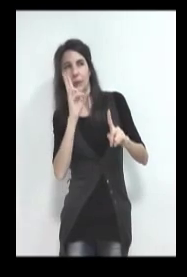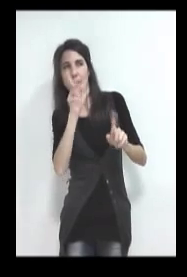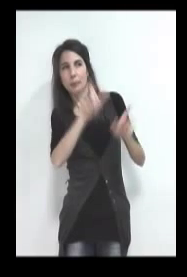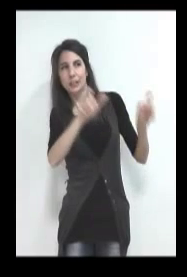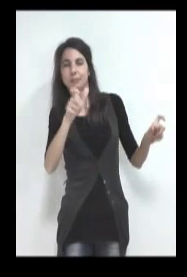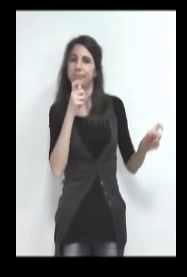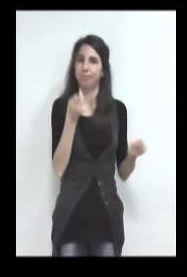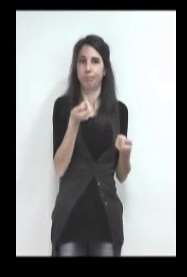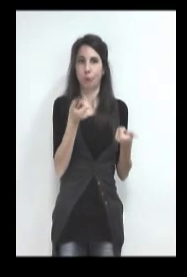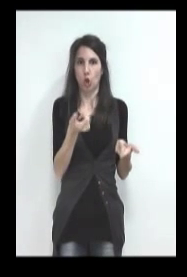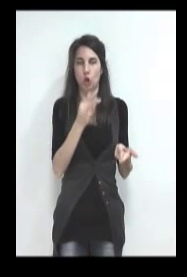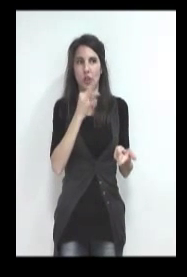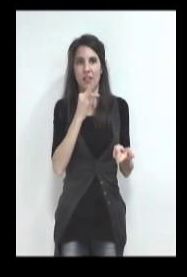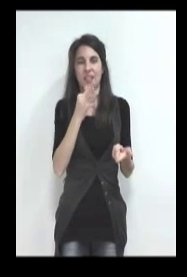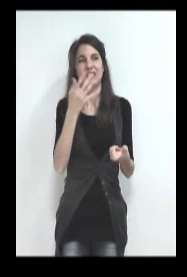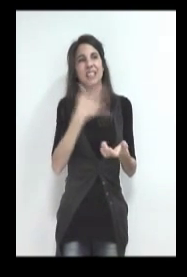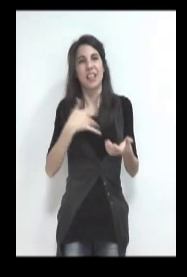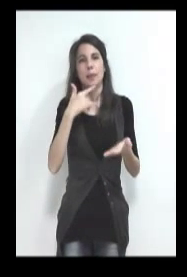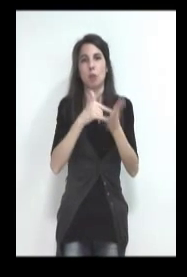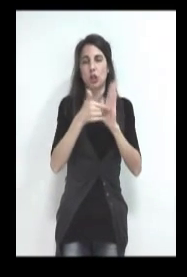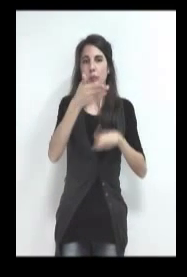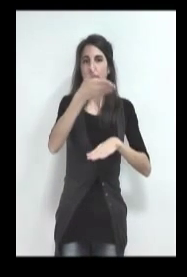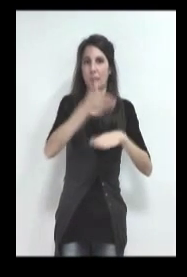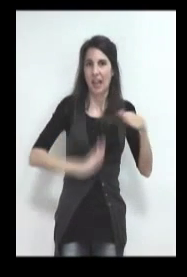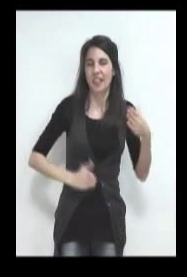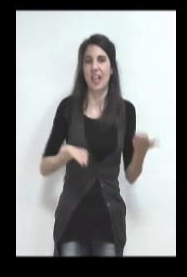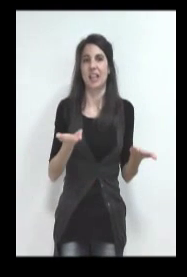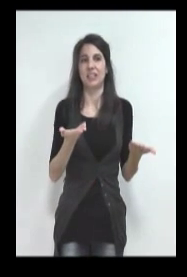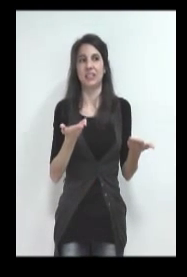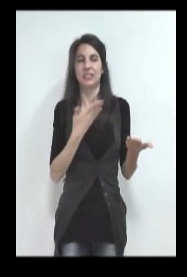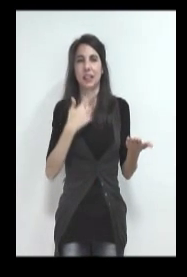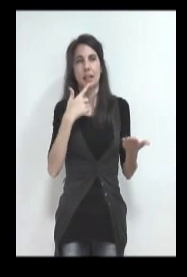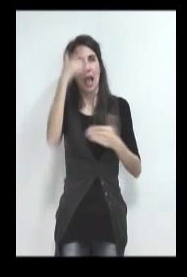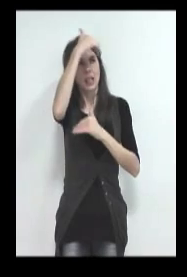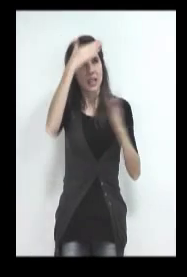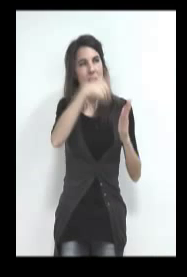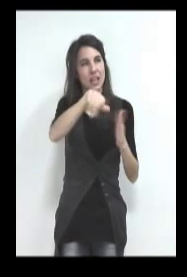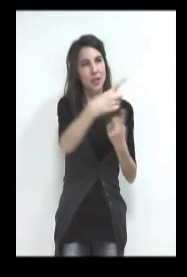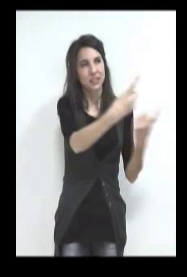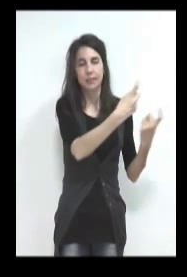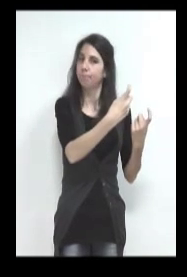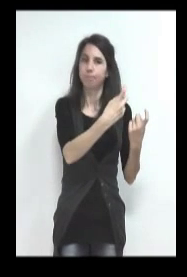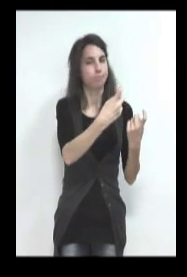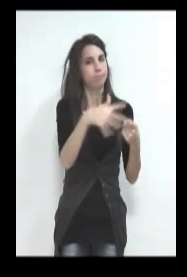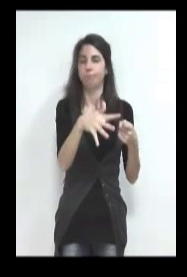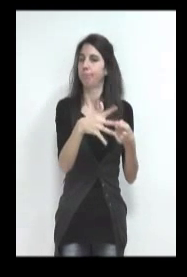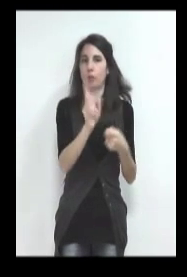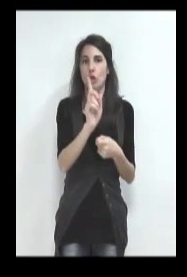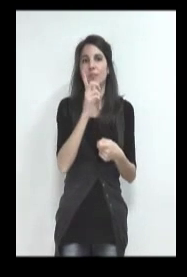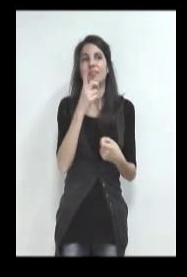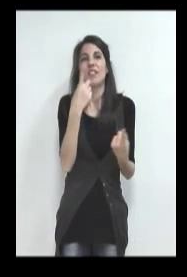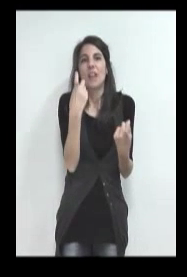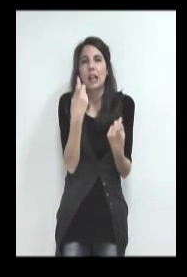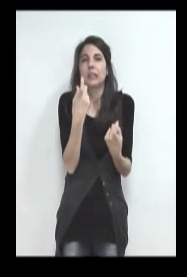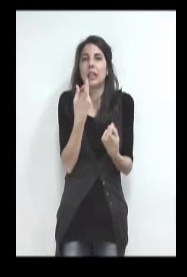visión completa, atendiendo no atienden a la interacción de las personas en muchos casos, se echan falta y por tanto se reclama también